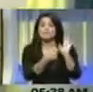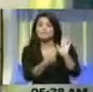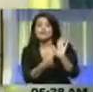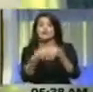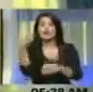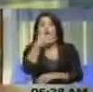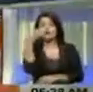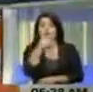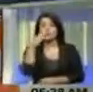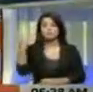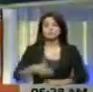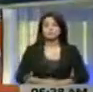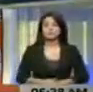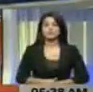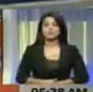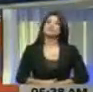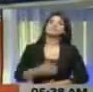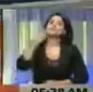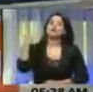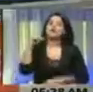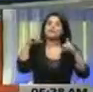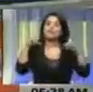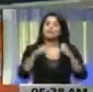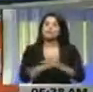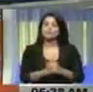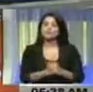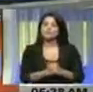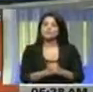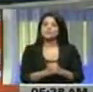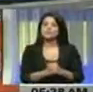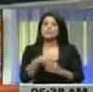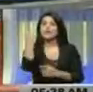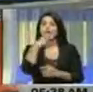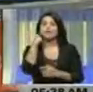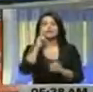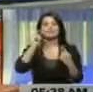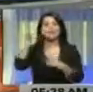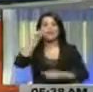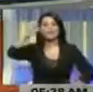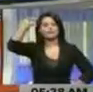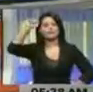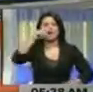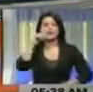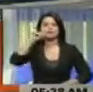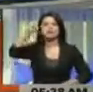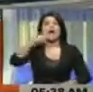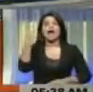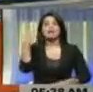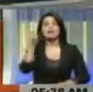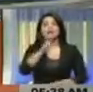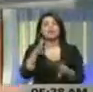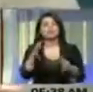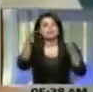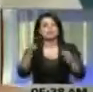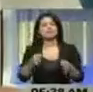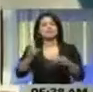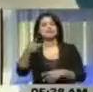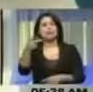Correo del Orinoco. Y vean esta fotografía, gigante. El rostro de Finol lo dice todo. Venezuela el día de ayer aseguró la